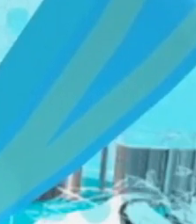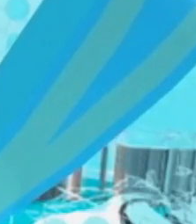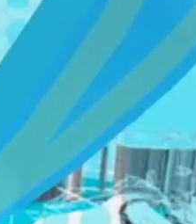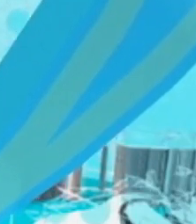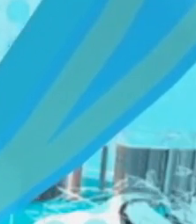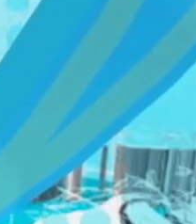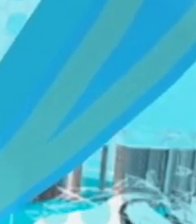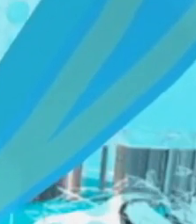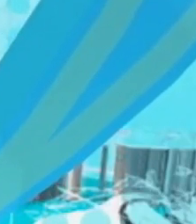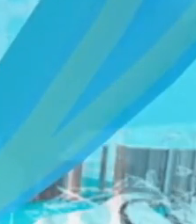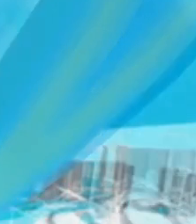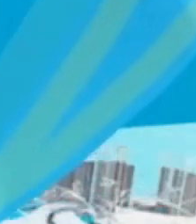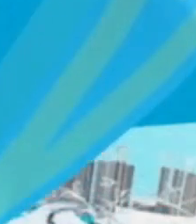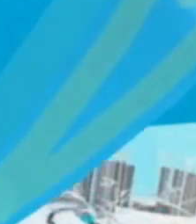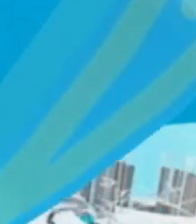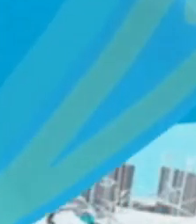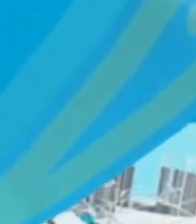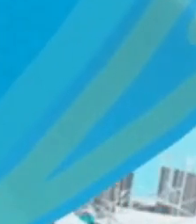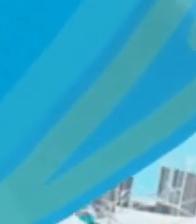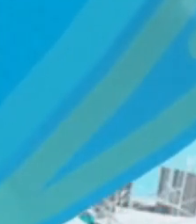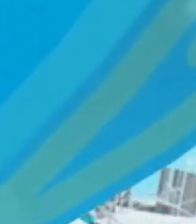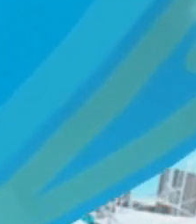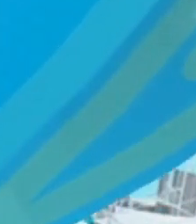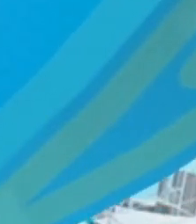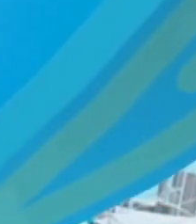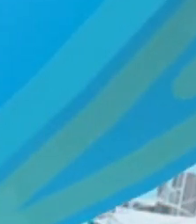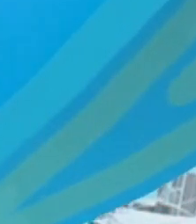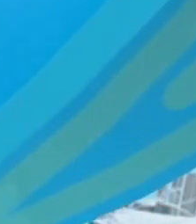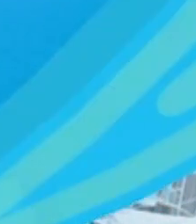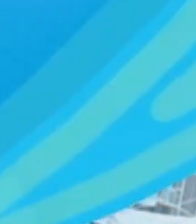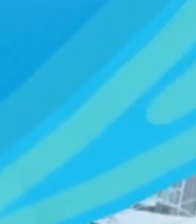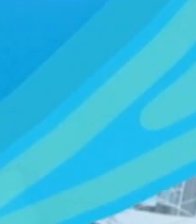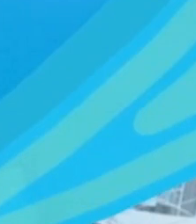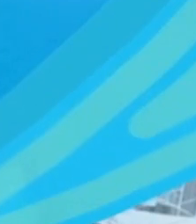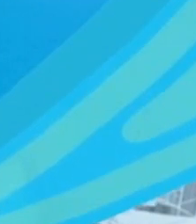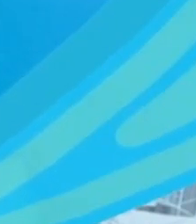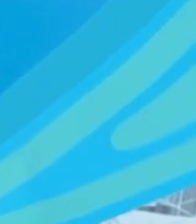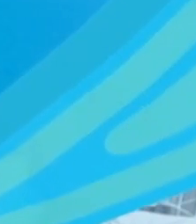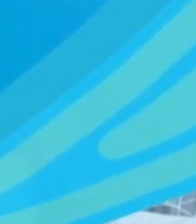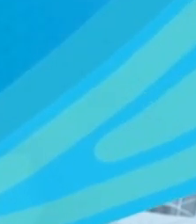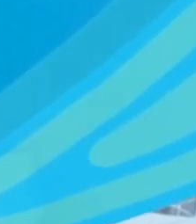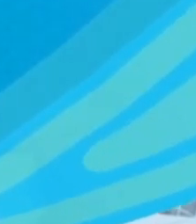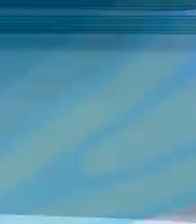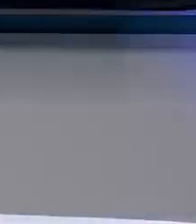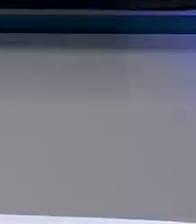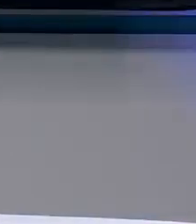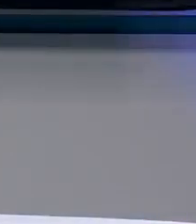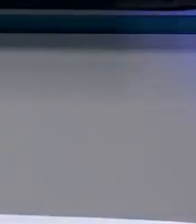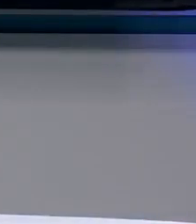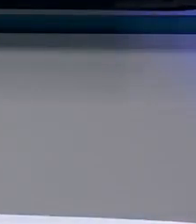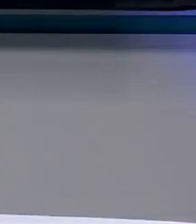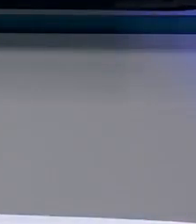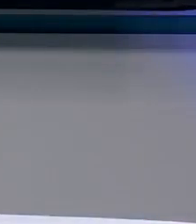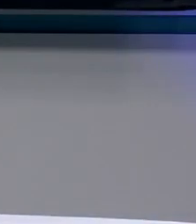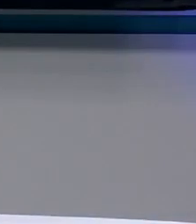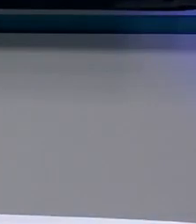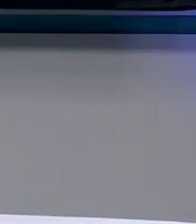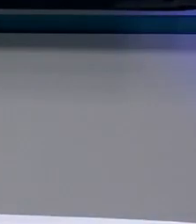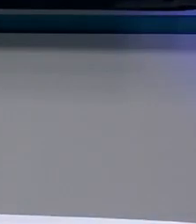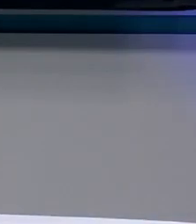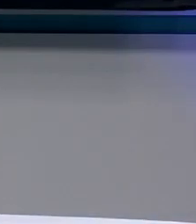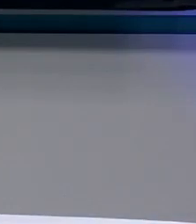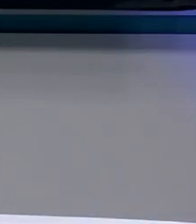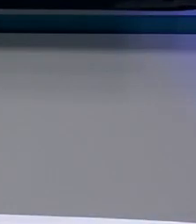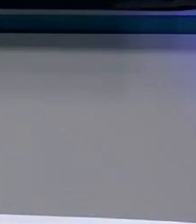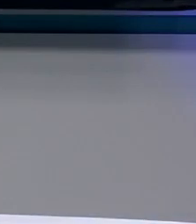Banco Popular presentó el tipo de cambio. tal y como le comentamos